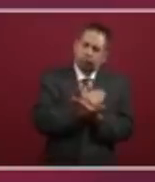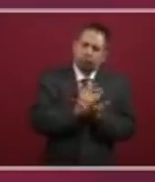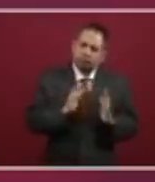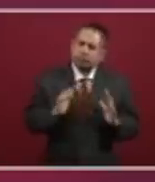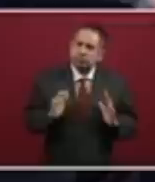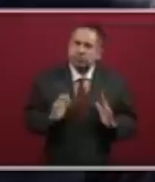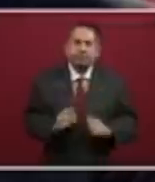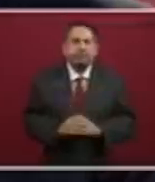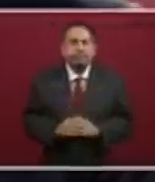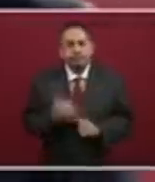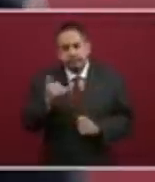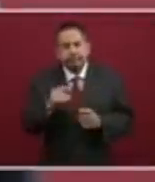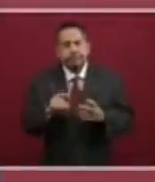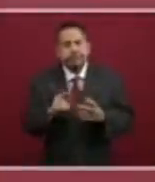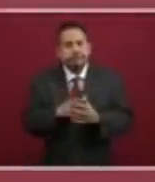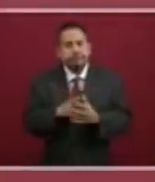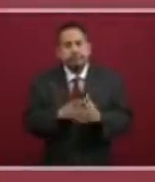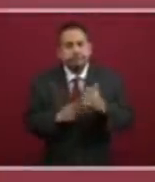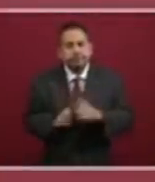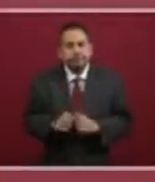Y